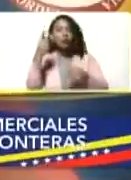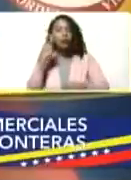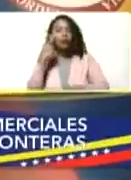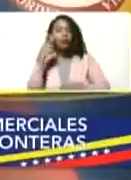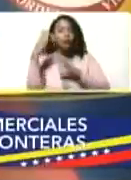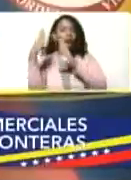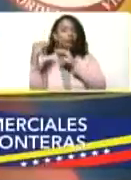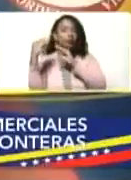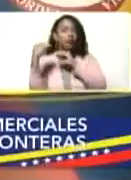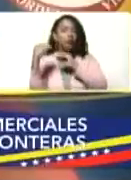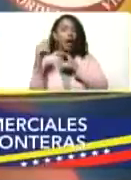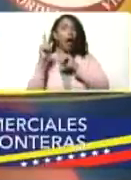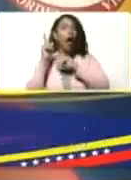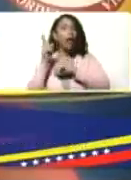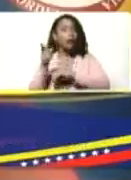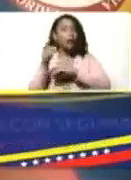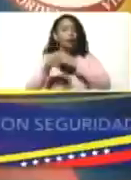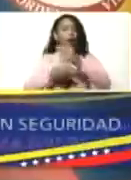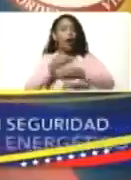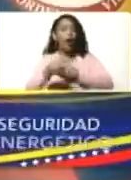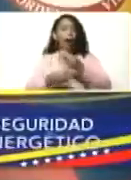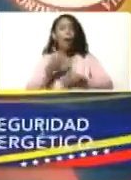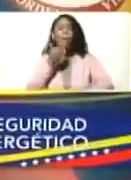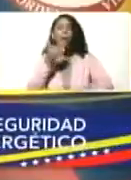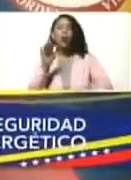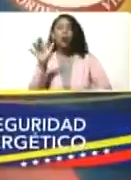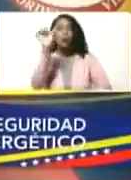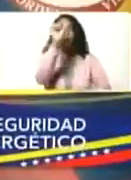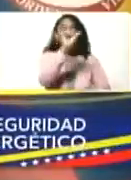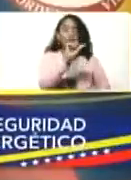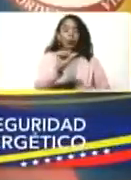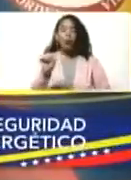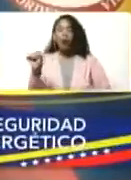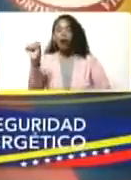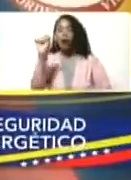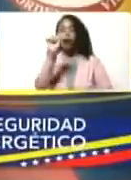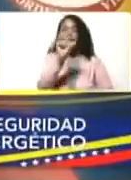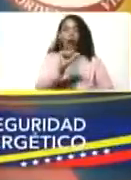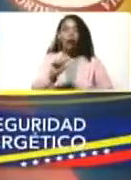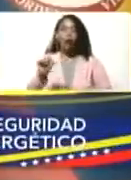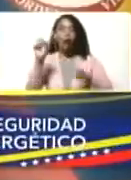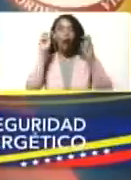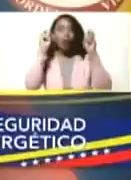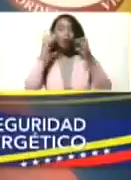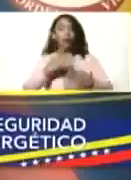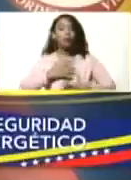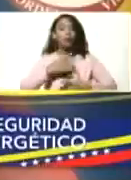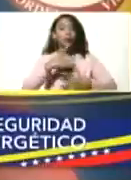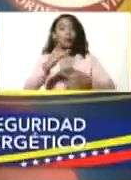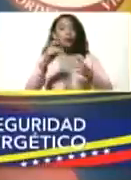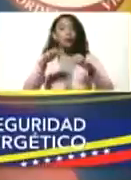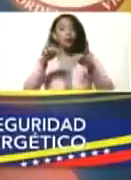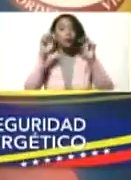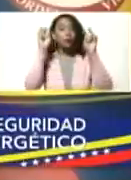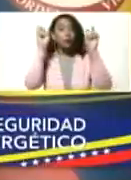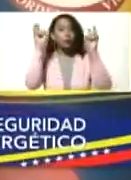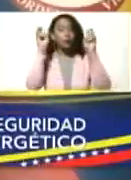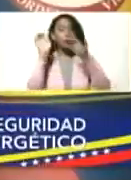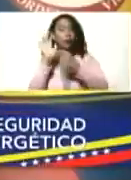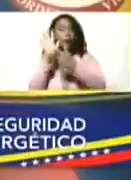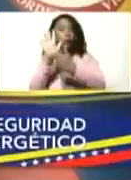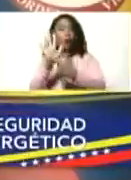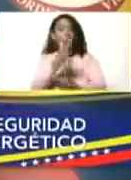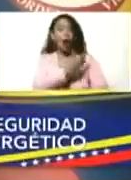y así será en el transcurso de las próximas semanas en relación a este interesante tema planteado por